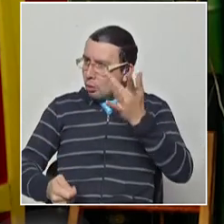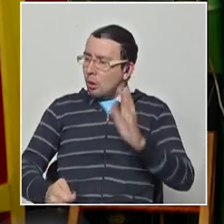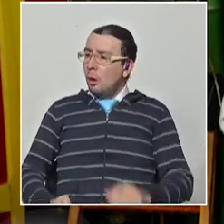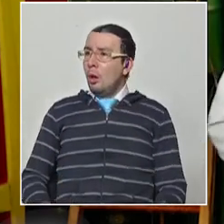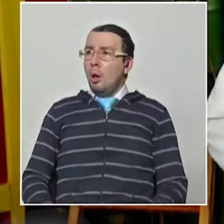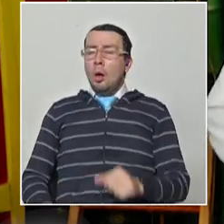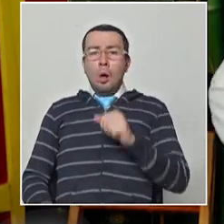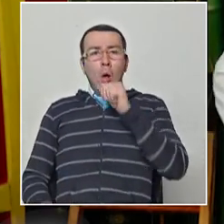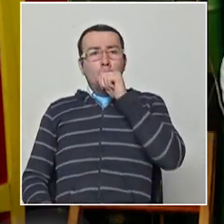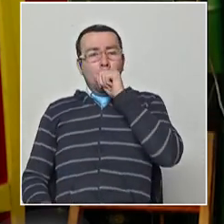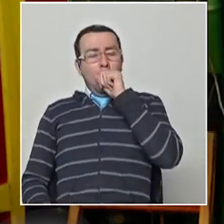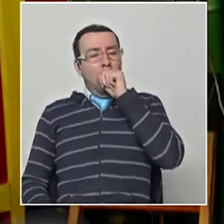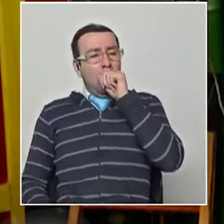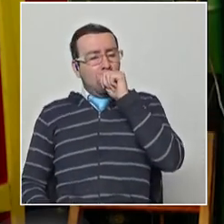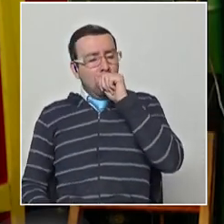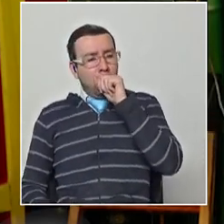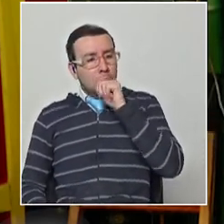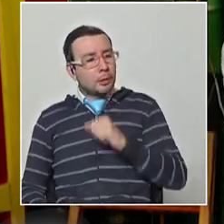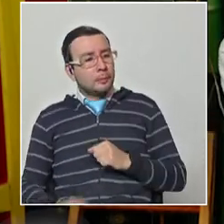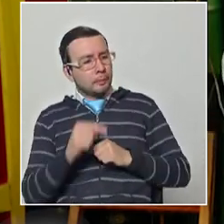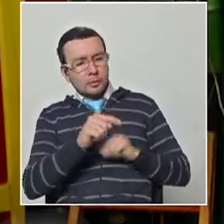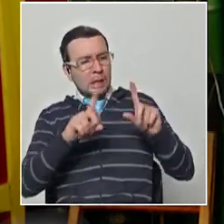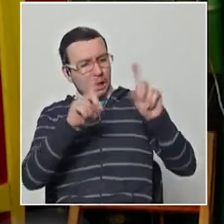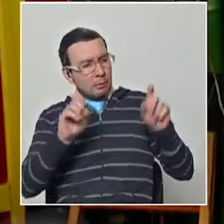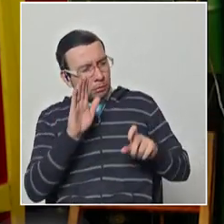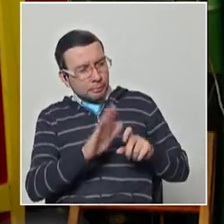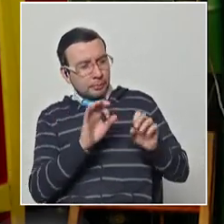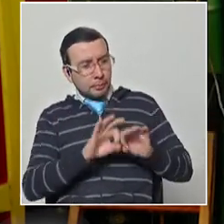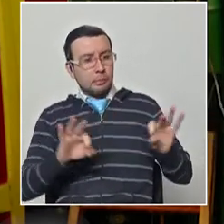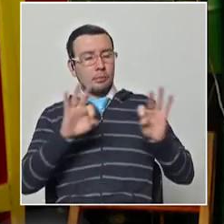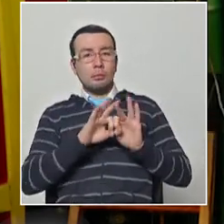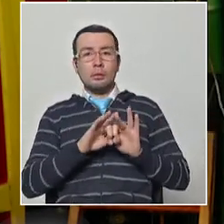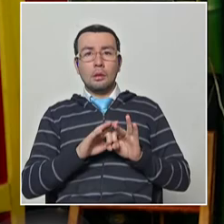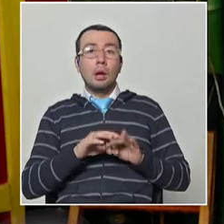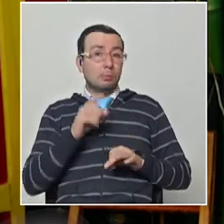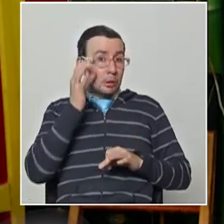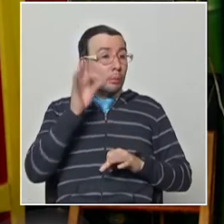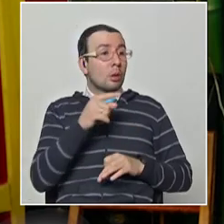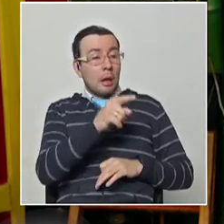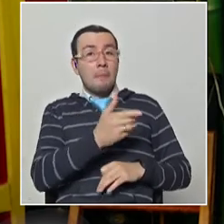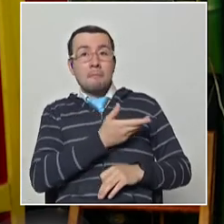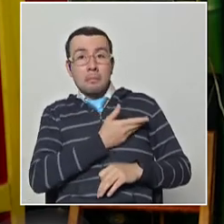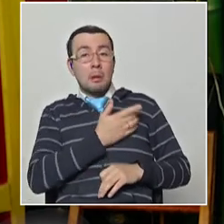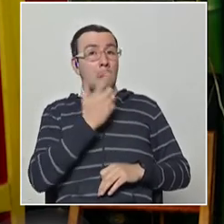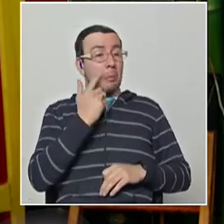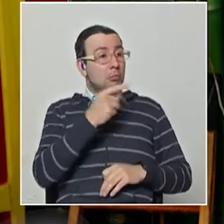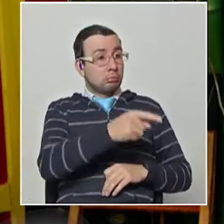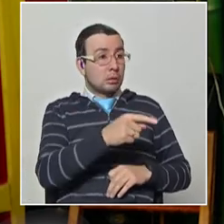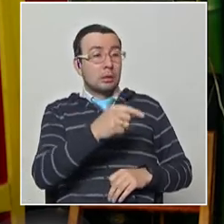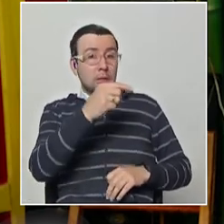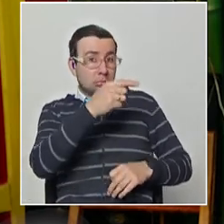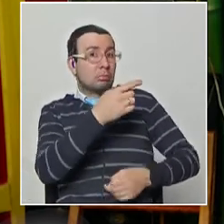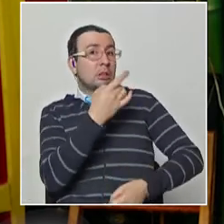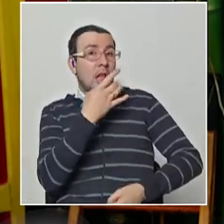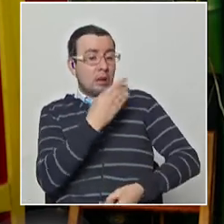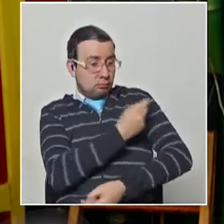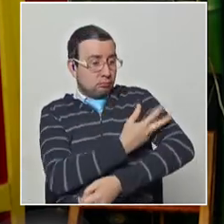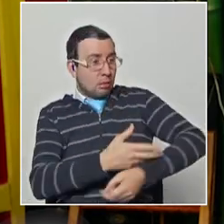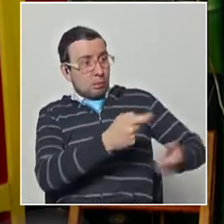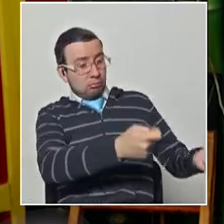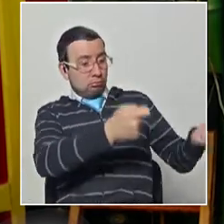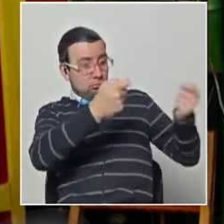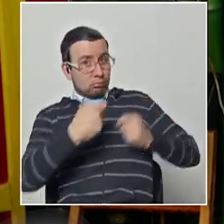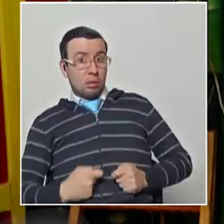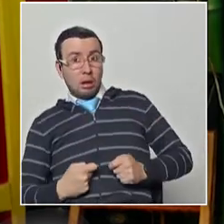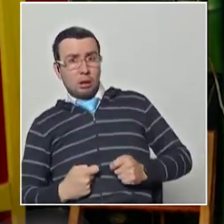bien importante ese ser finalmente para cerrar el programa es si yo puedo tener la herencia de mi mamá diabético del hipertenso de lo que sea pero si yo tengo un